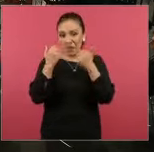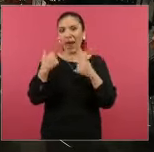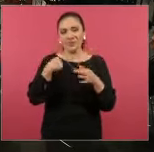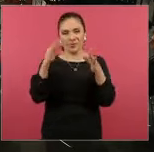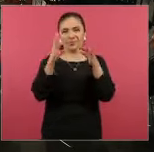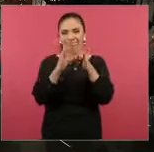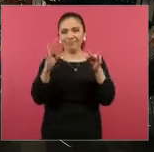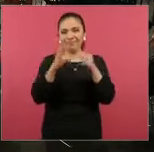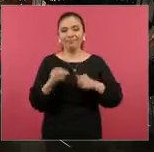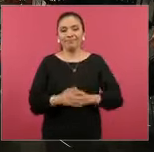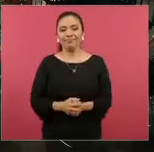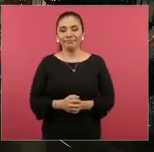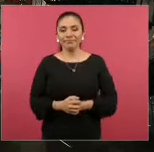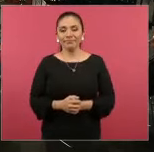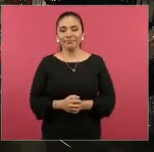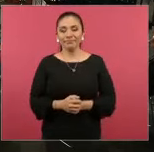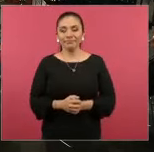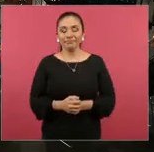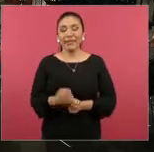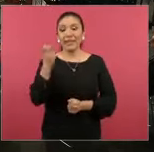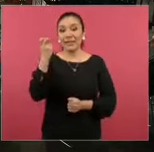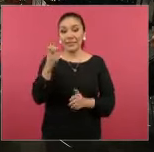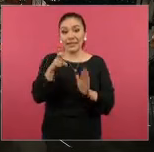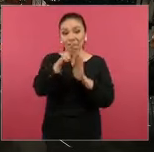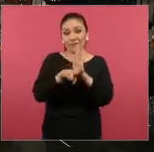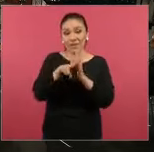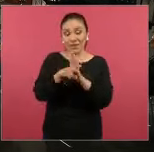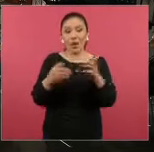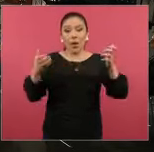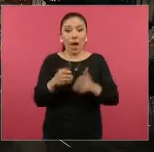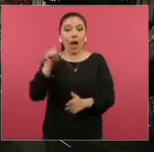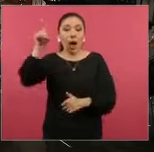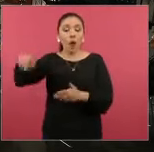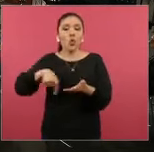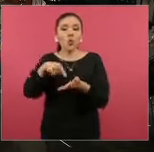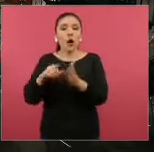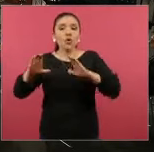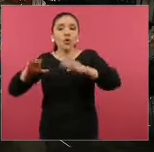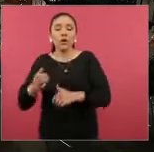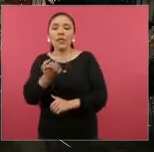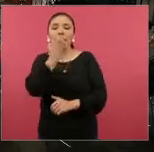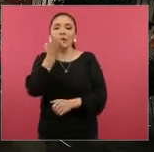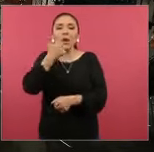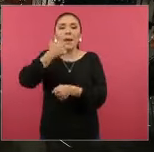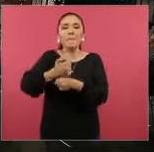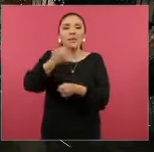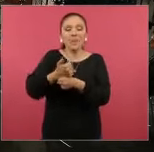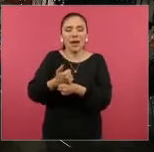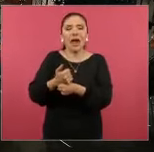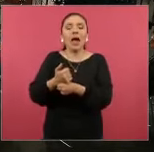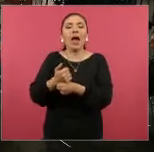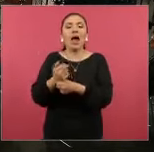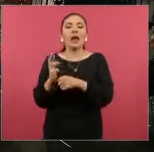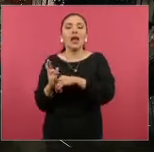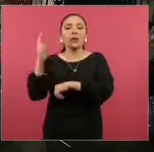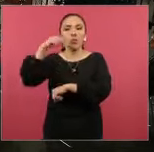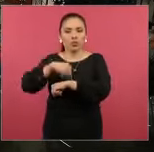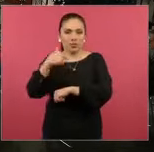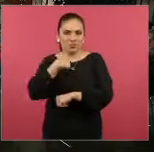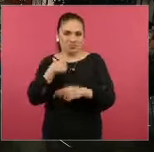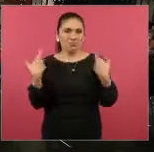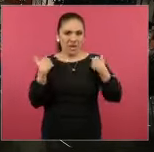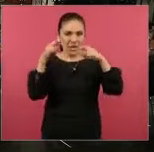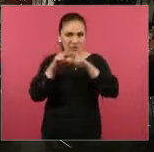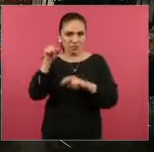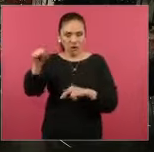preocupen. Es un video que se desarrolló en la comunidad de la Escuela Primaria Rural Federal Revolución, donde yo soy docente. A